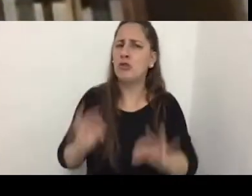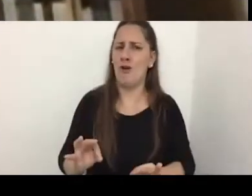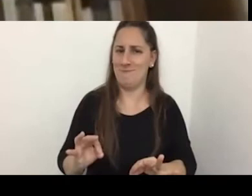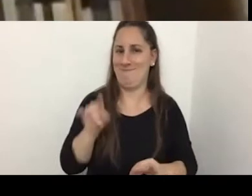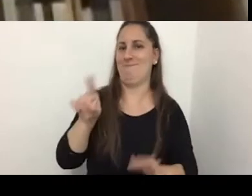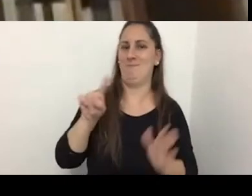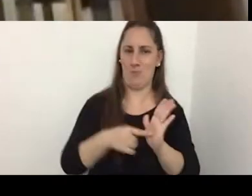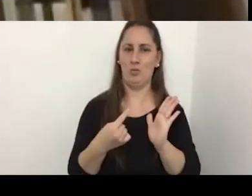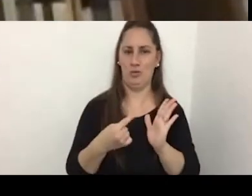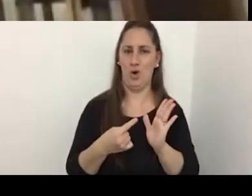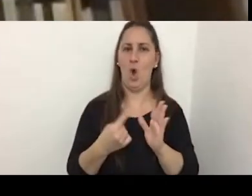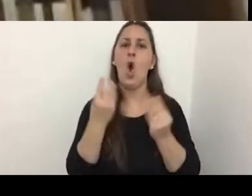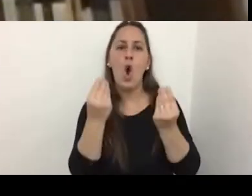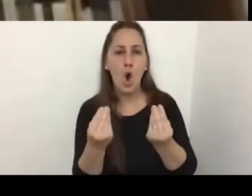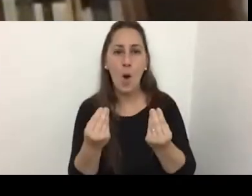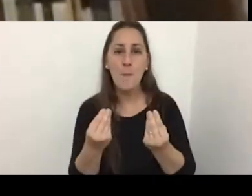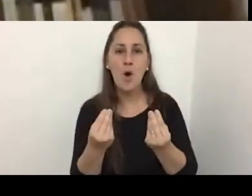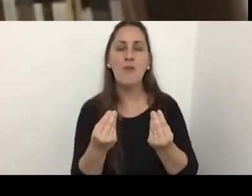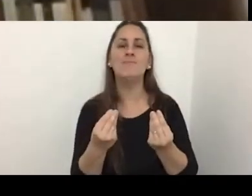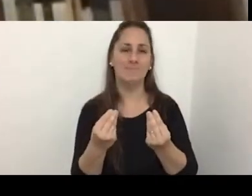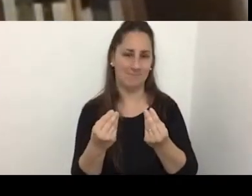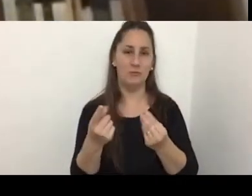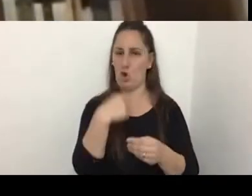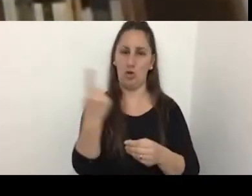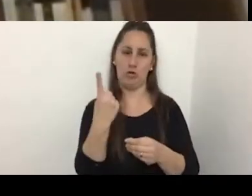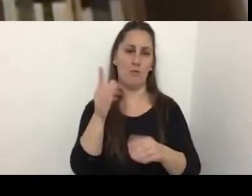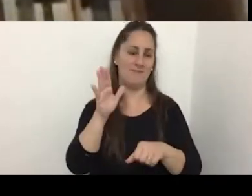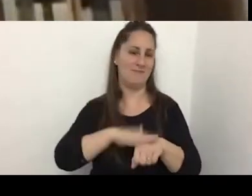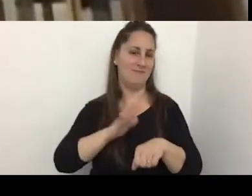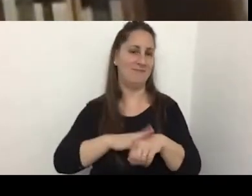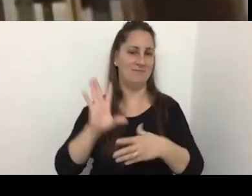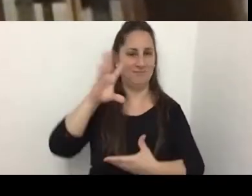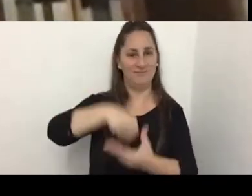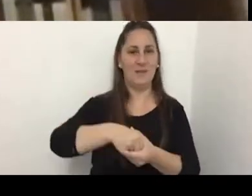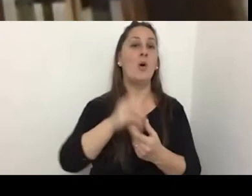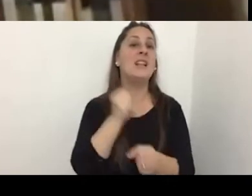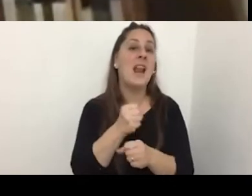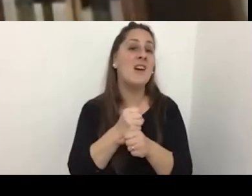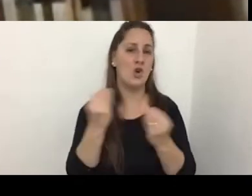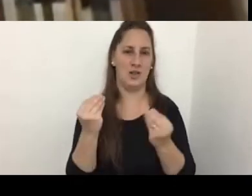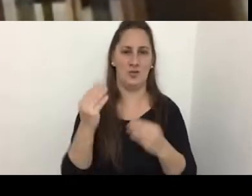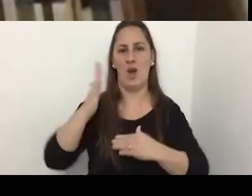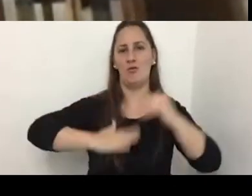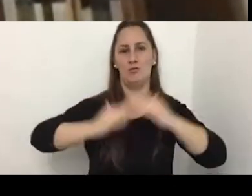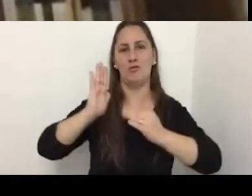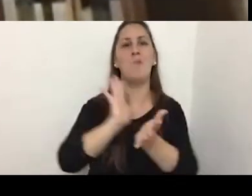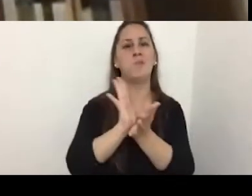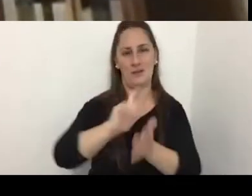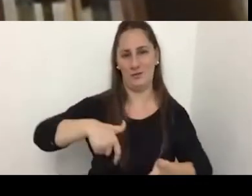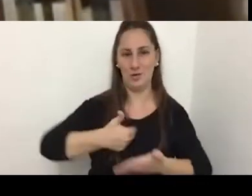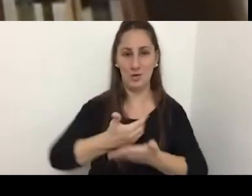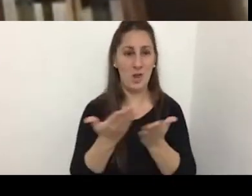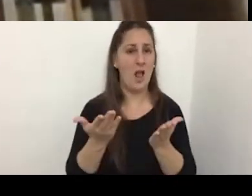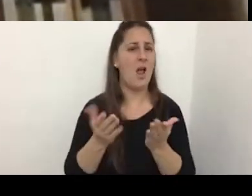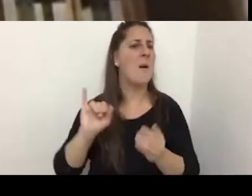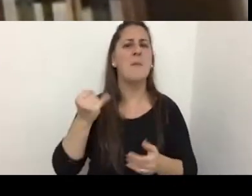ese cómo, en ese cómo incidimos nosotros, porque el trabajo es una construcción social. Y para mí la mejor forma de hacer la